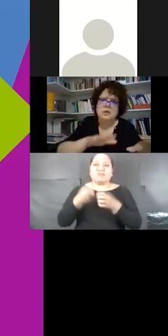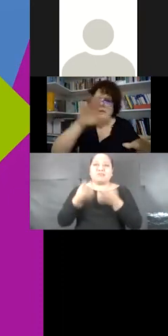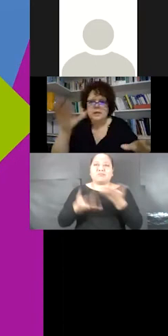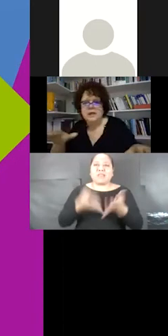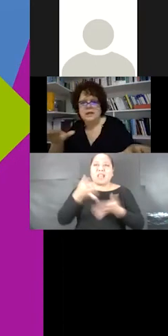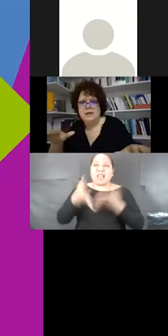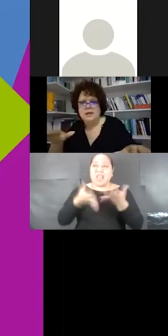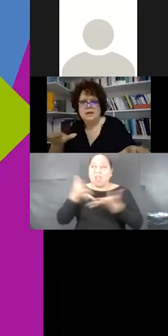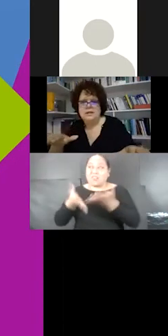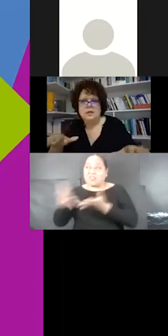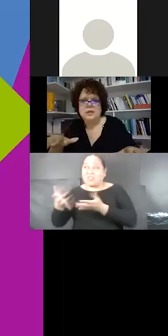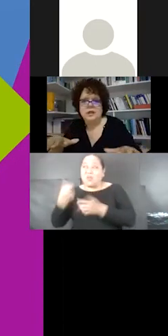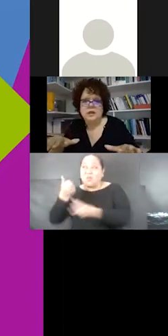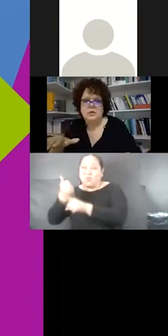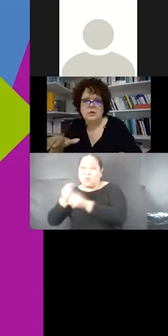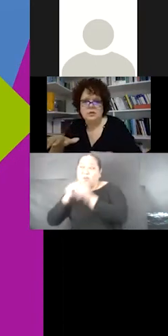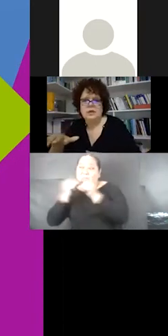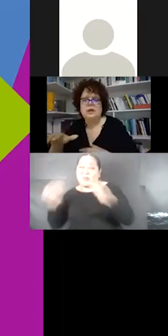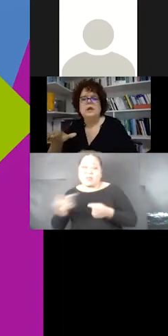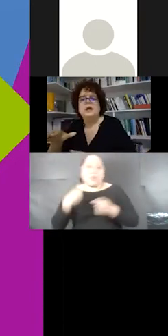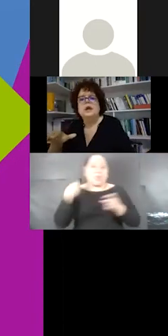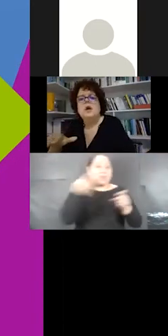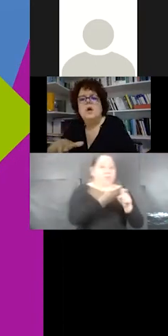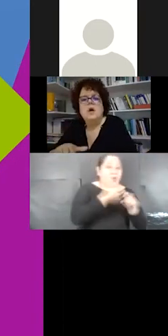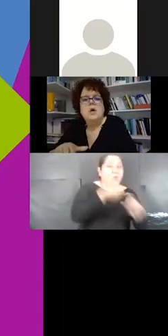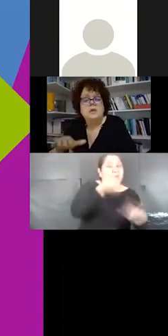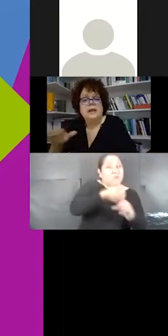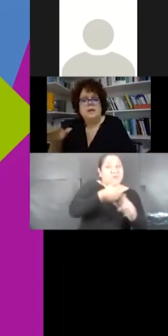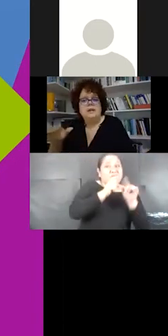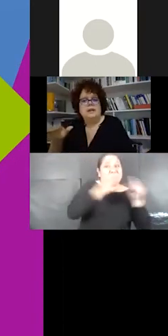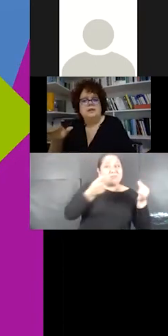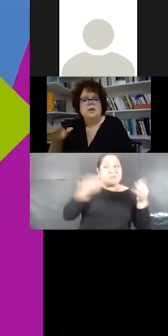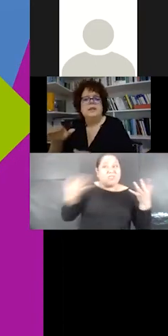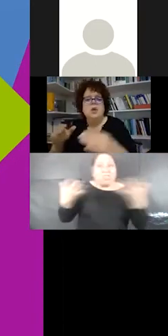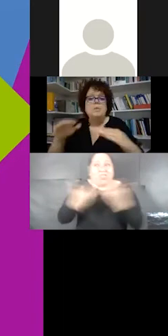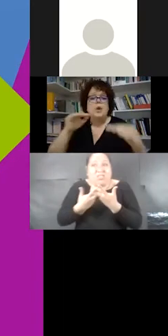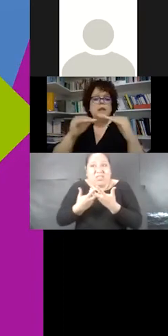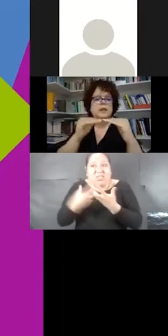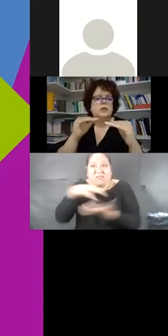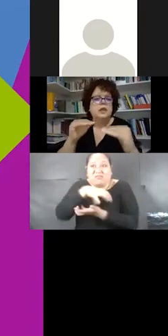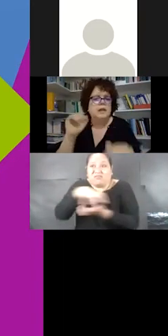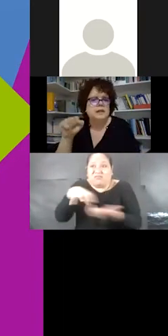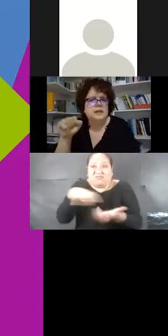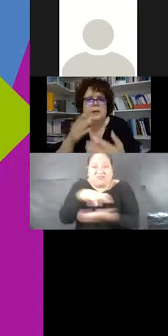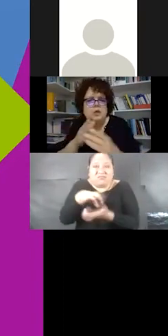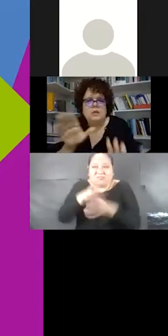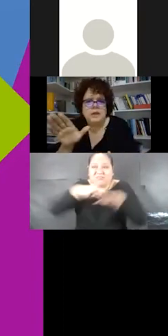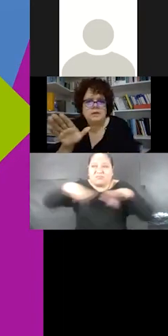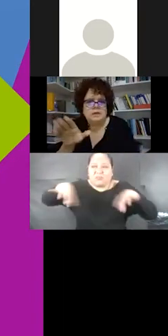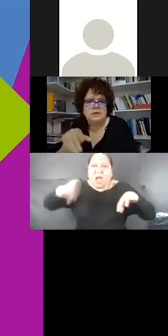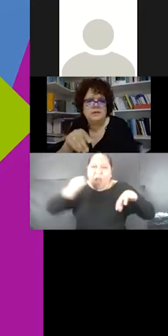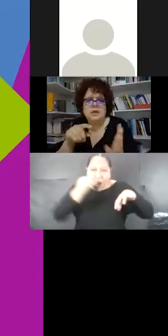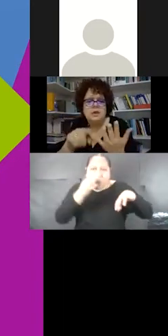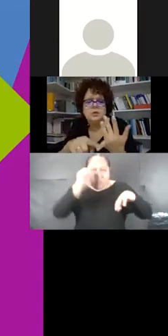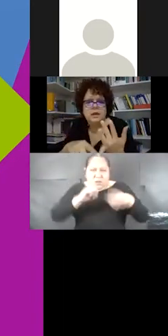tiene su gramática y el castellano tiene la otra gramática, ¿no? Que tienen componentes que son equivalentes, sí, pero son